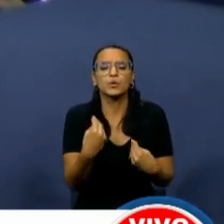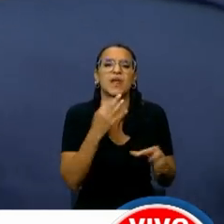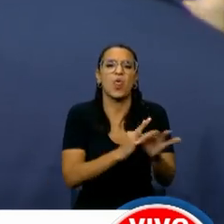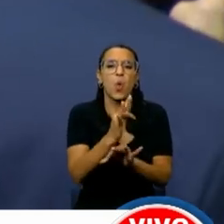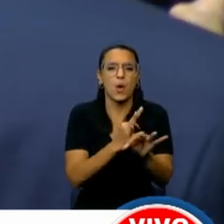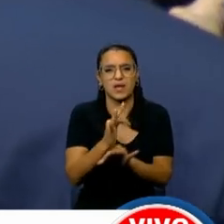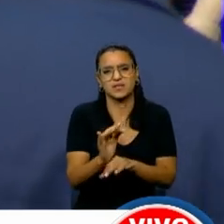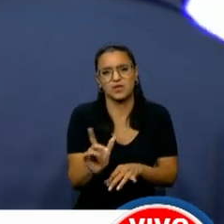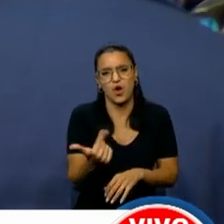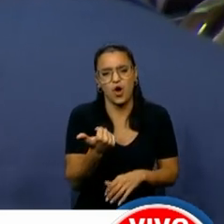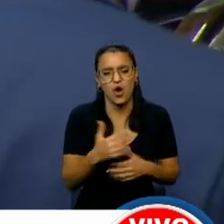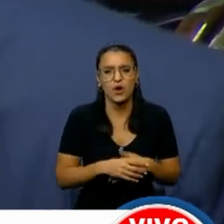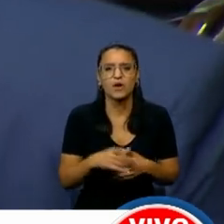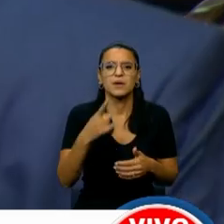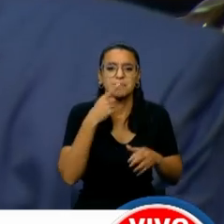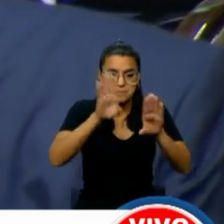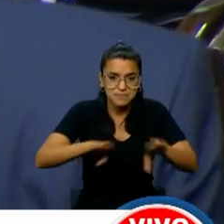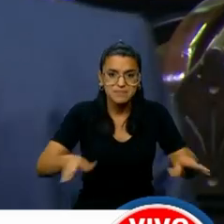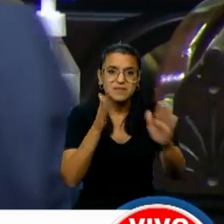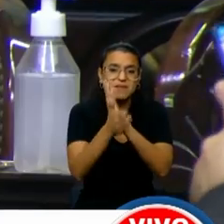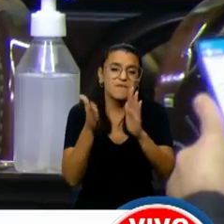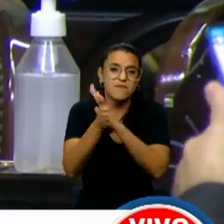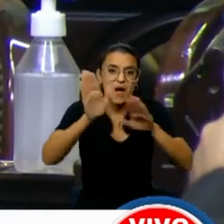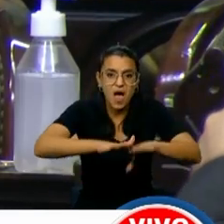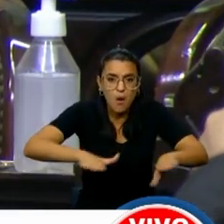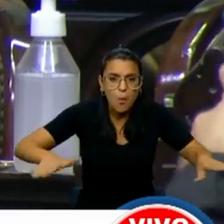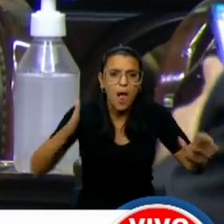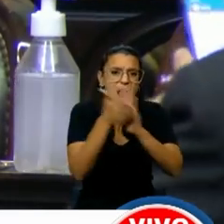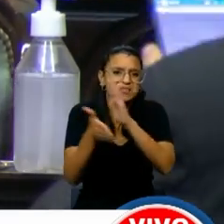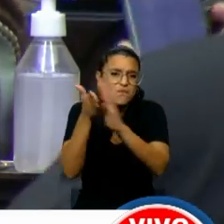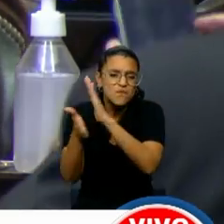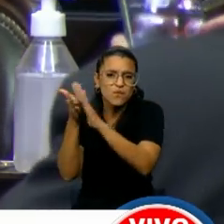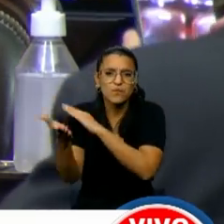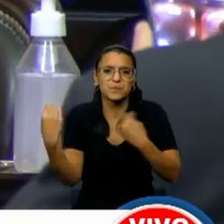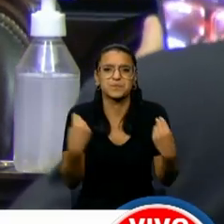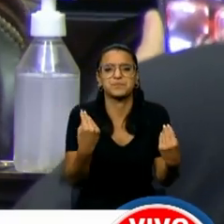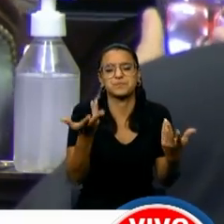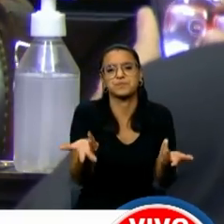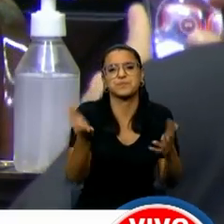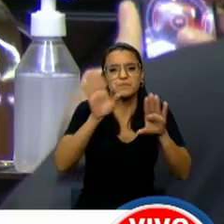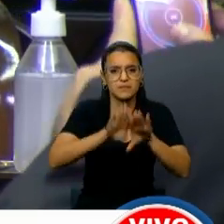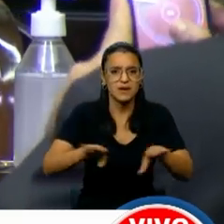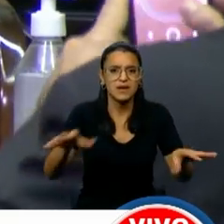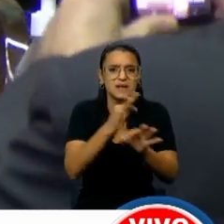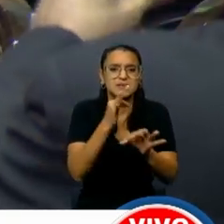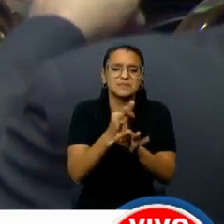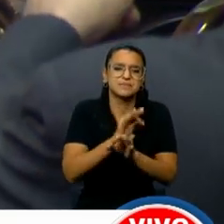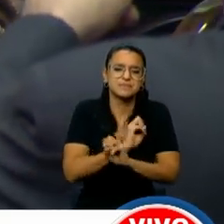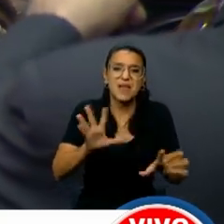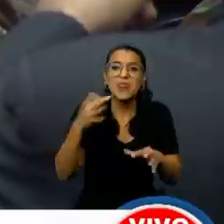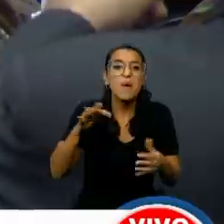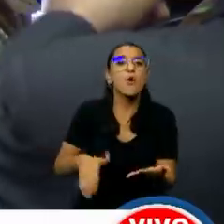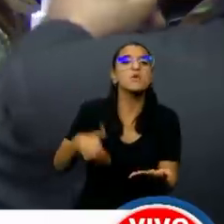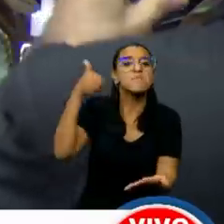educación siendo que nuestros gurises se fueron de las escuelas siendo que la de escolarización es tremenda tenemos que invertir